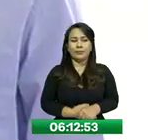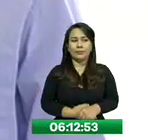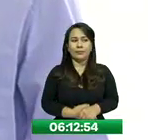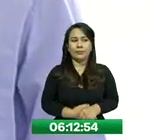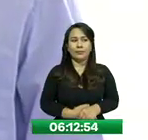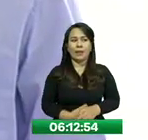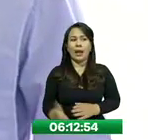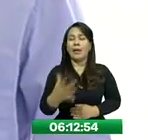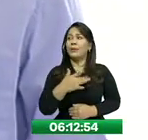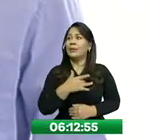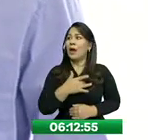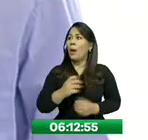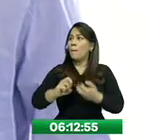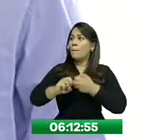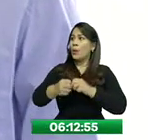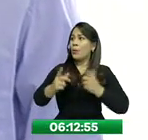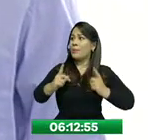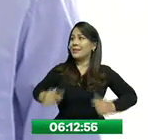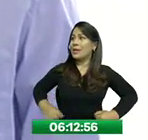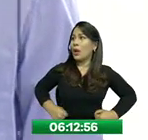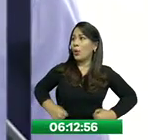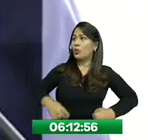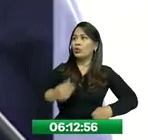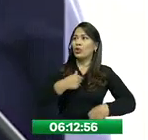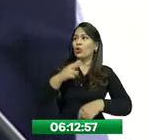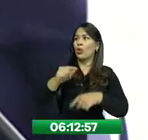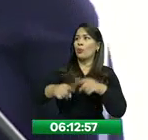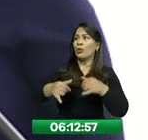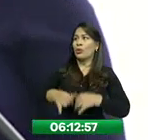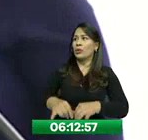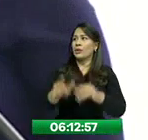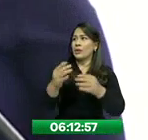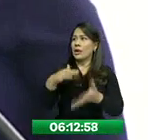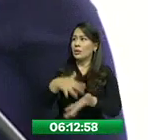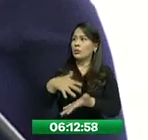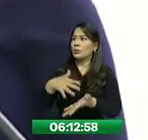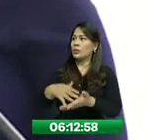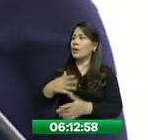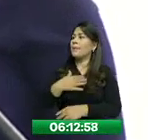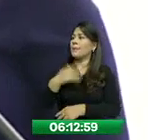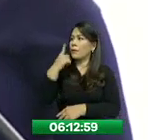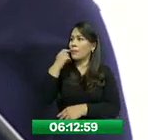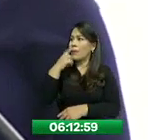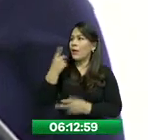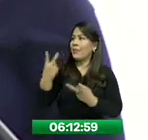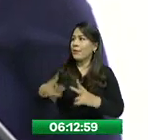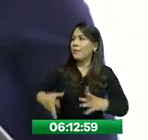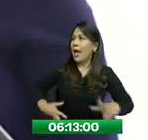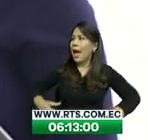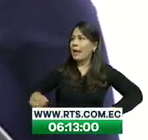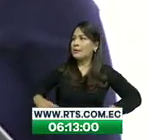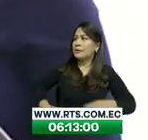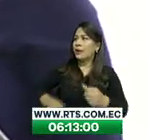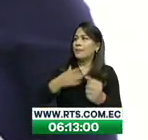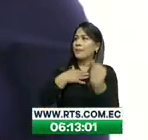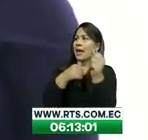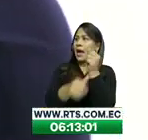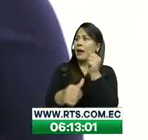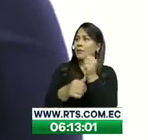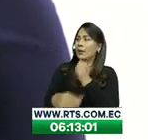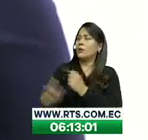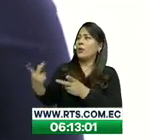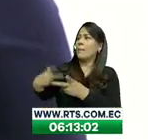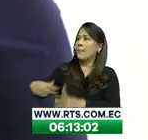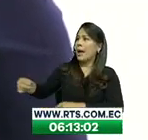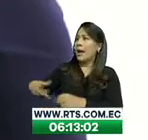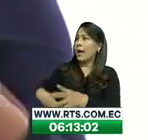Lamentablemente, por problemas de salud, yo no pude continuar con mis estudios. Y mis padres tienen también sus gastos, están mis hermanos y tienen que solventar los